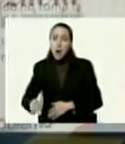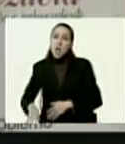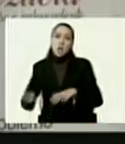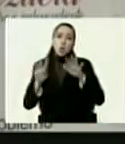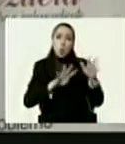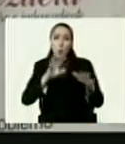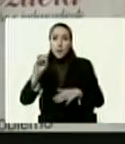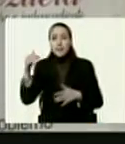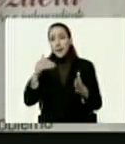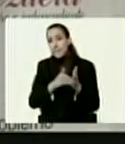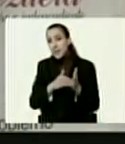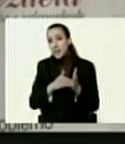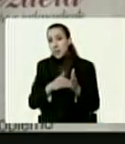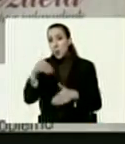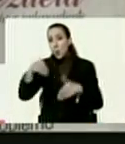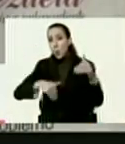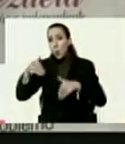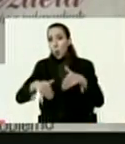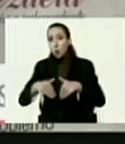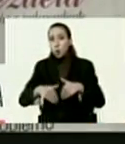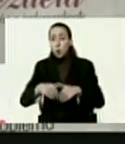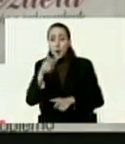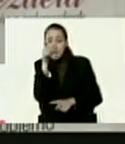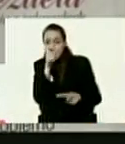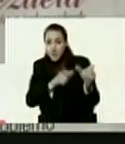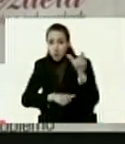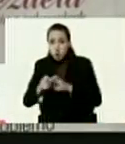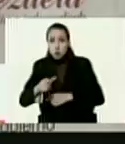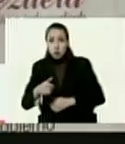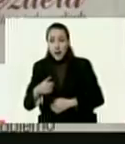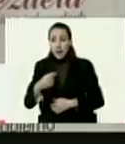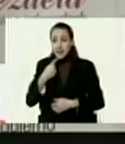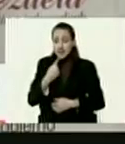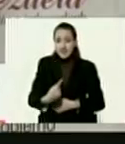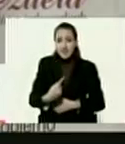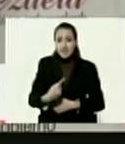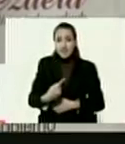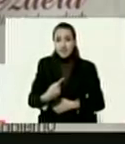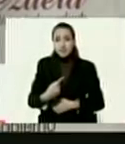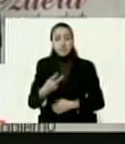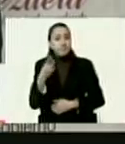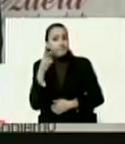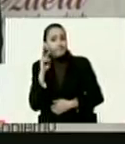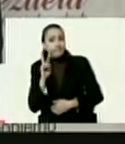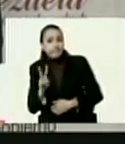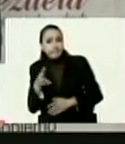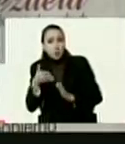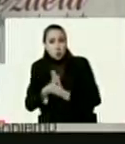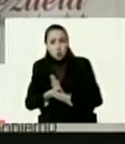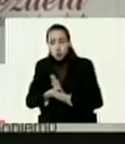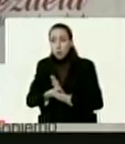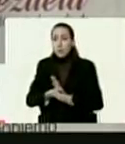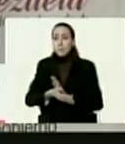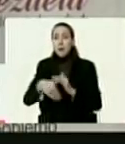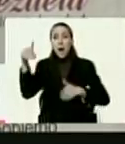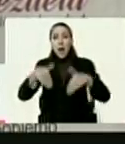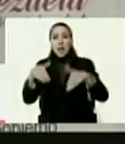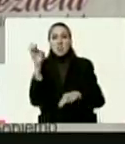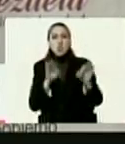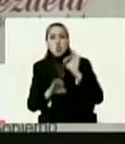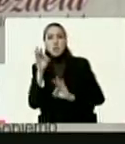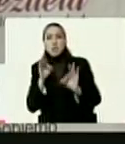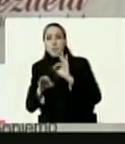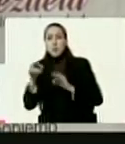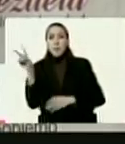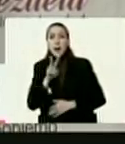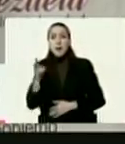votos. Hay quienes se atreven a establecer observaciones sobre las elecciones que se dieron en Venezuela